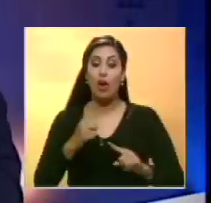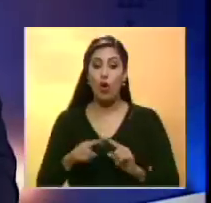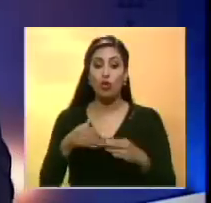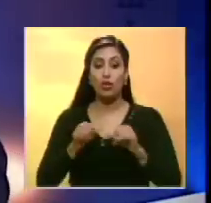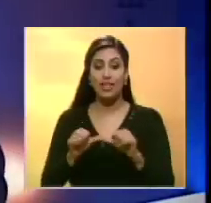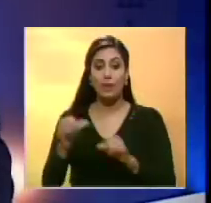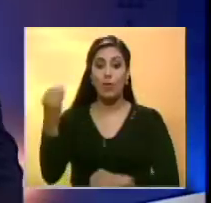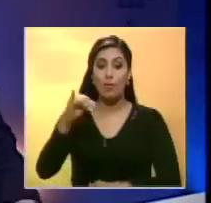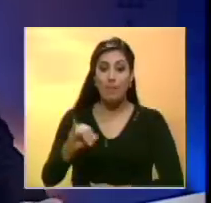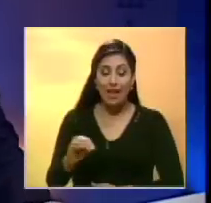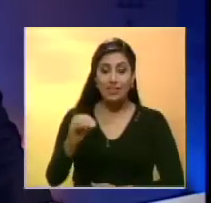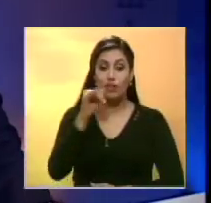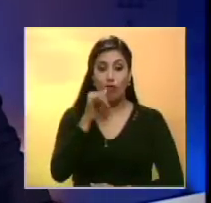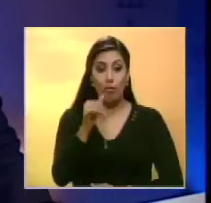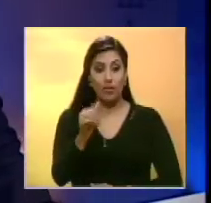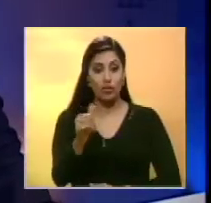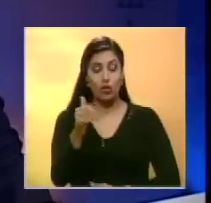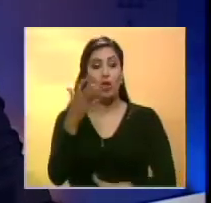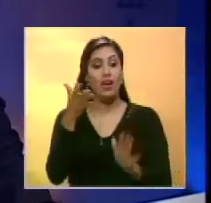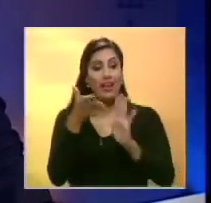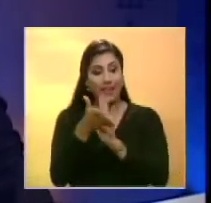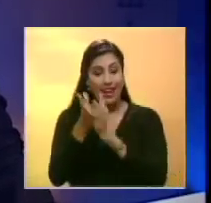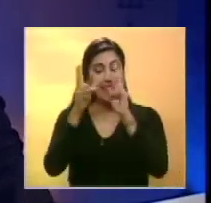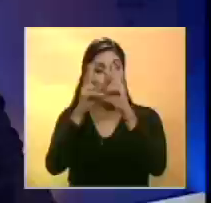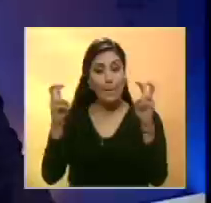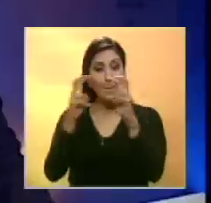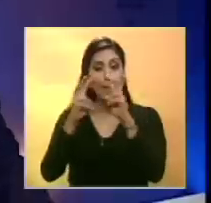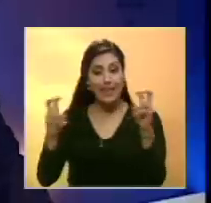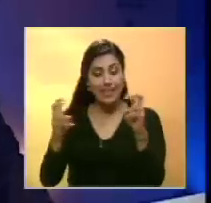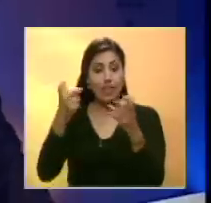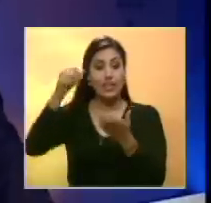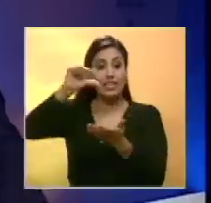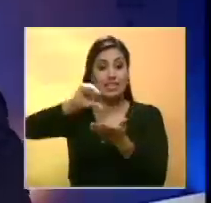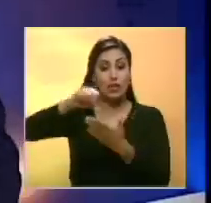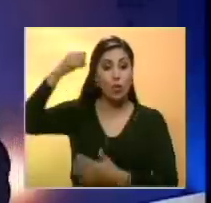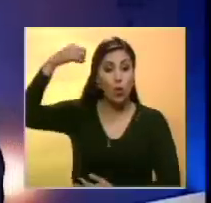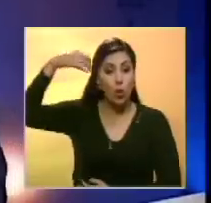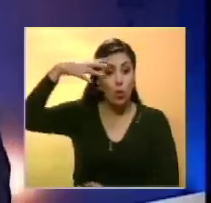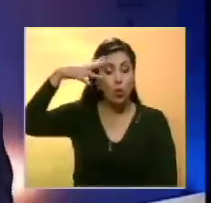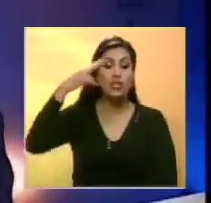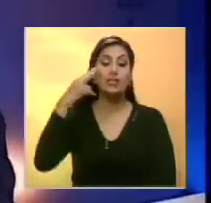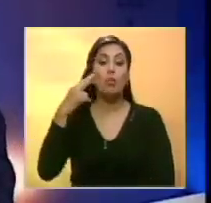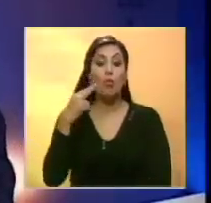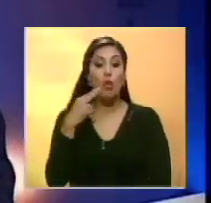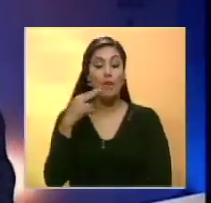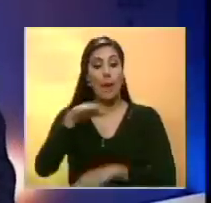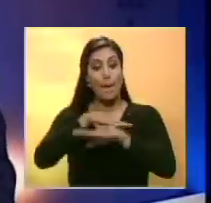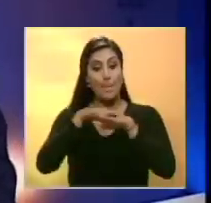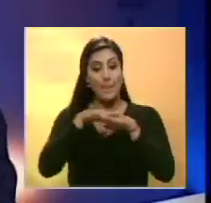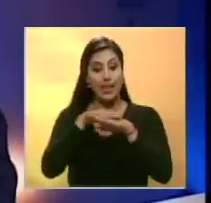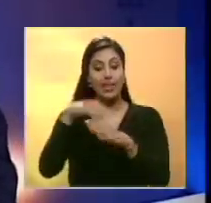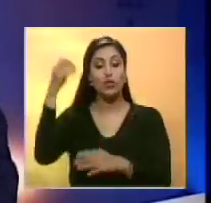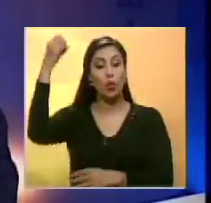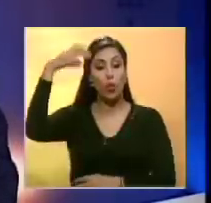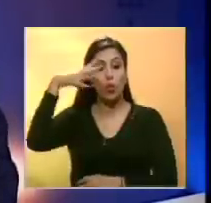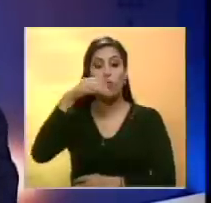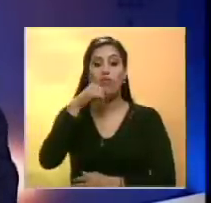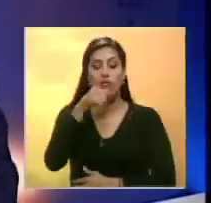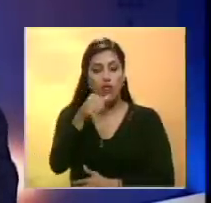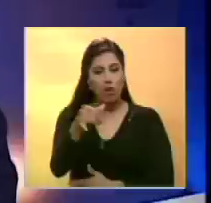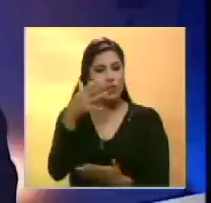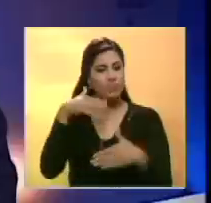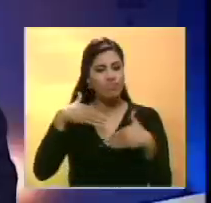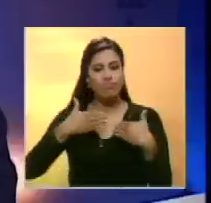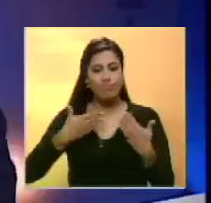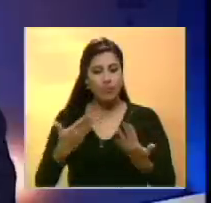Amigos, continuamos con más información. Durante una inspección de la central hidroeléctrica Simón Bolívar, el ministro de Energía Eléctrica, Luis Mota